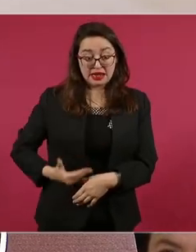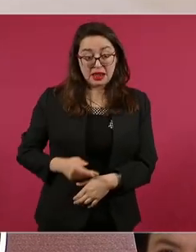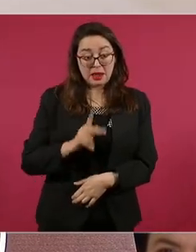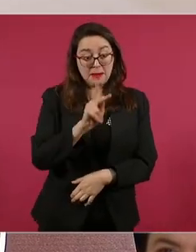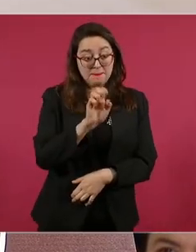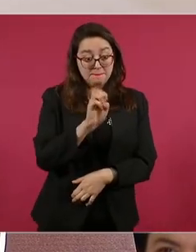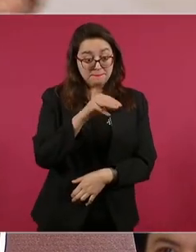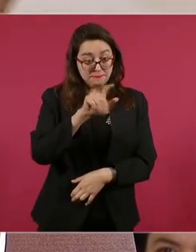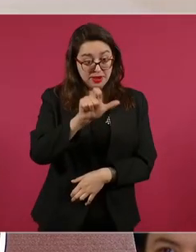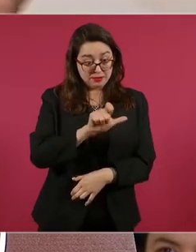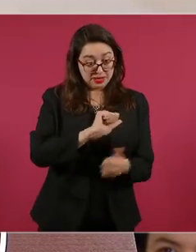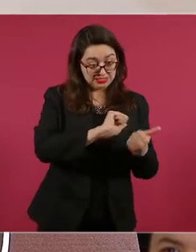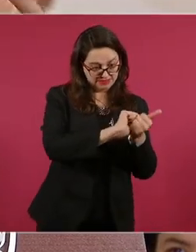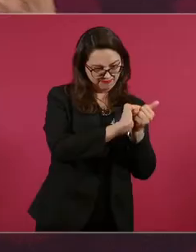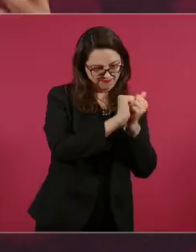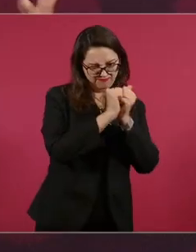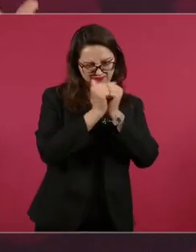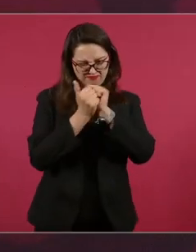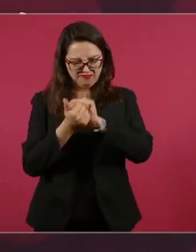en vez de